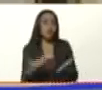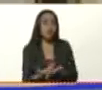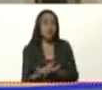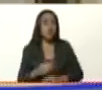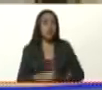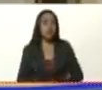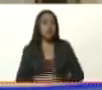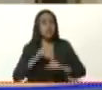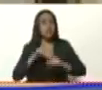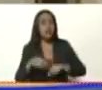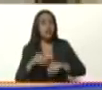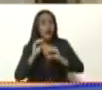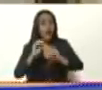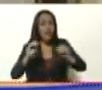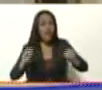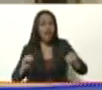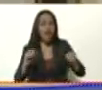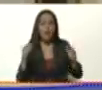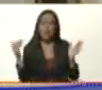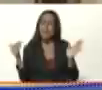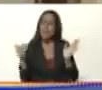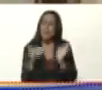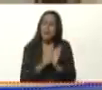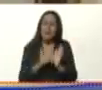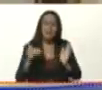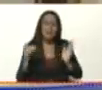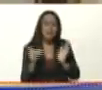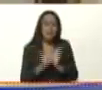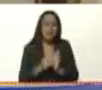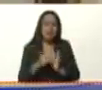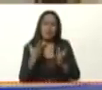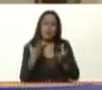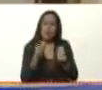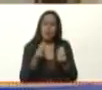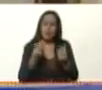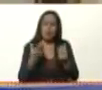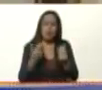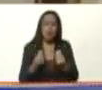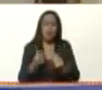gobernadoras, sé que ustedes en su... todas están en cuarentena.